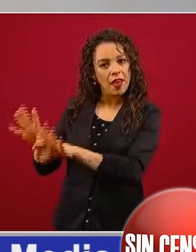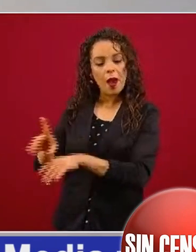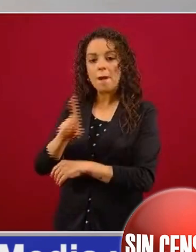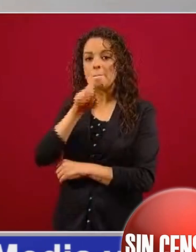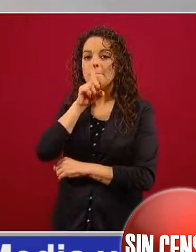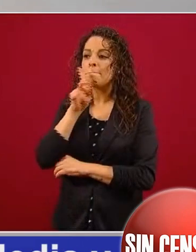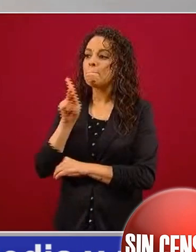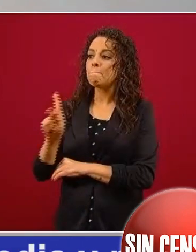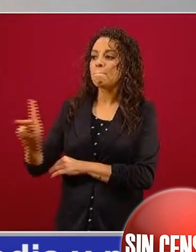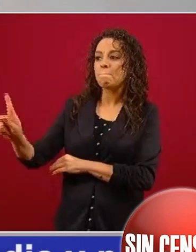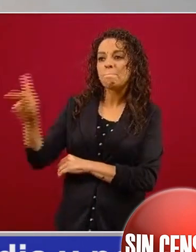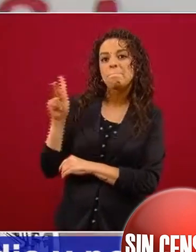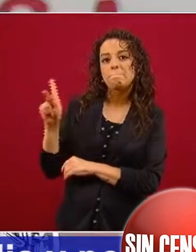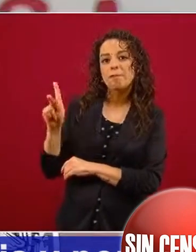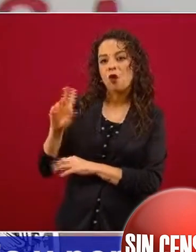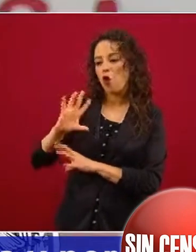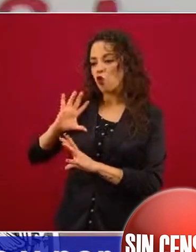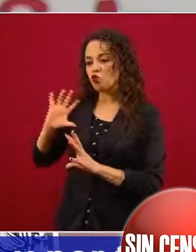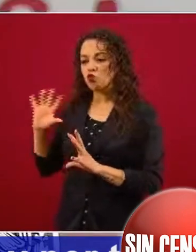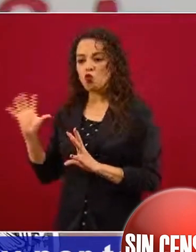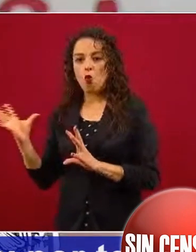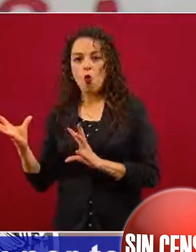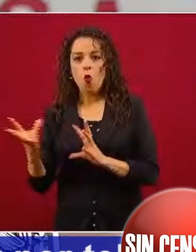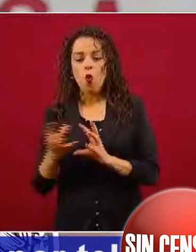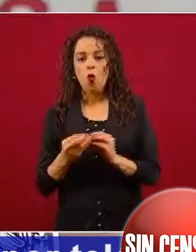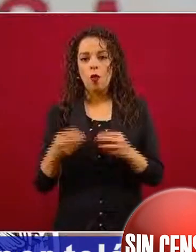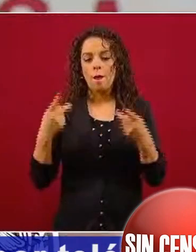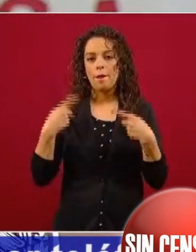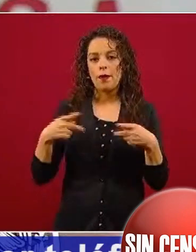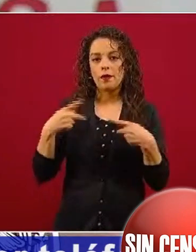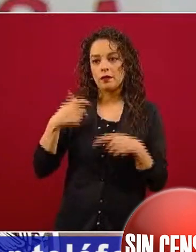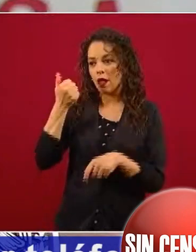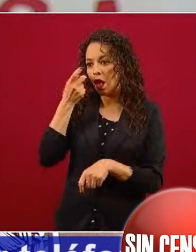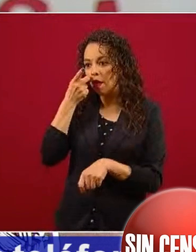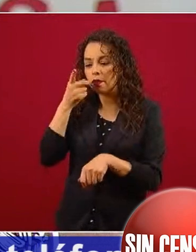administrativo con cargo al erario,